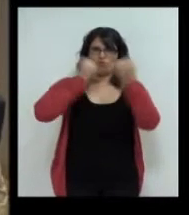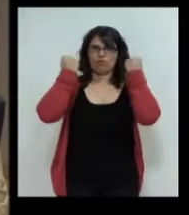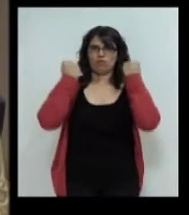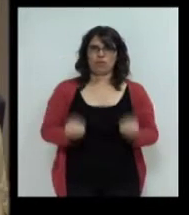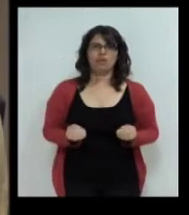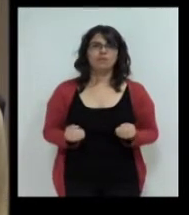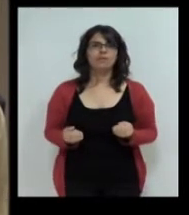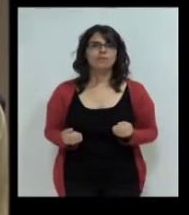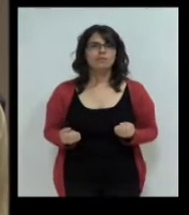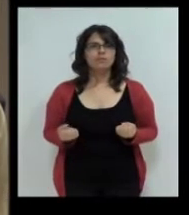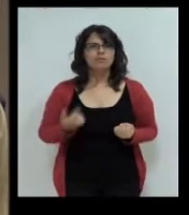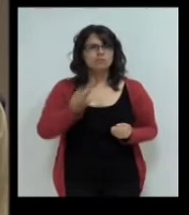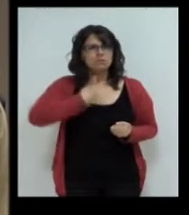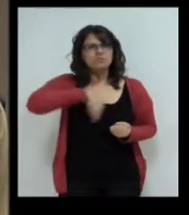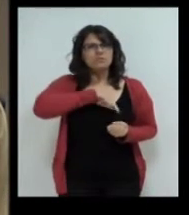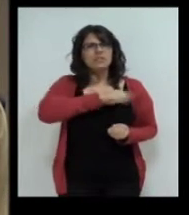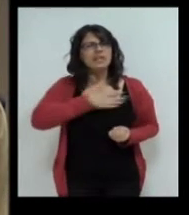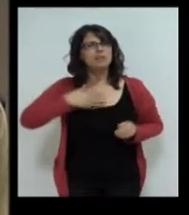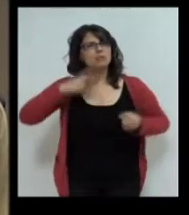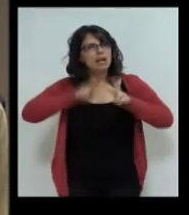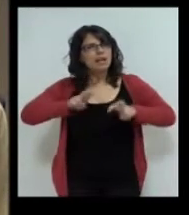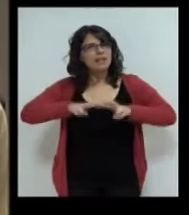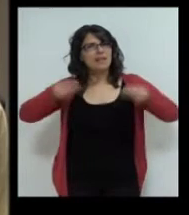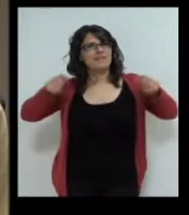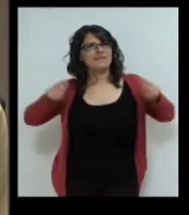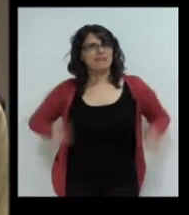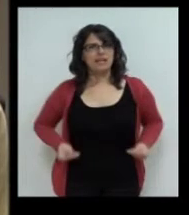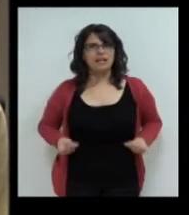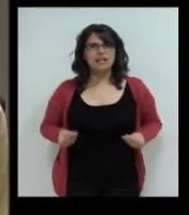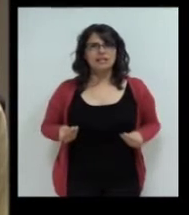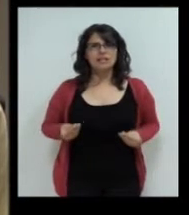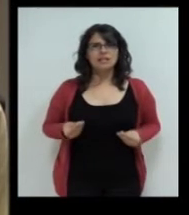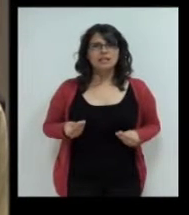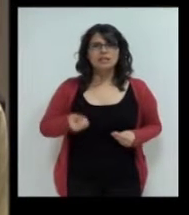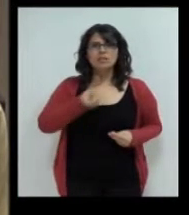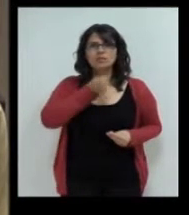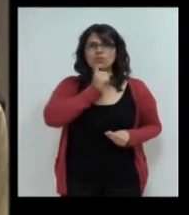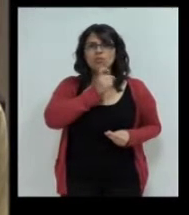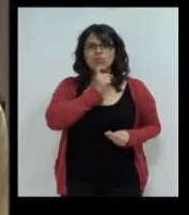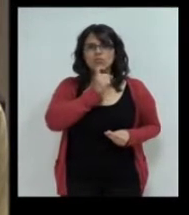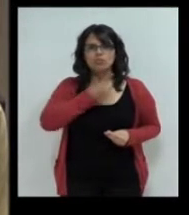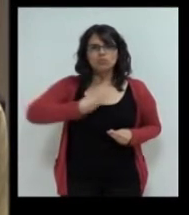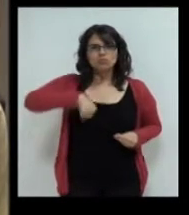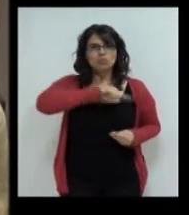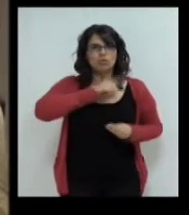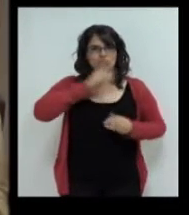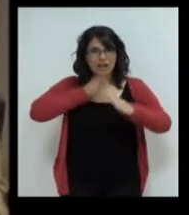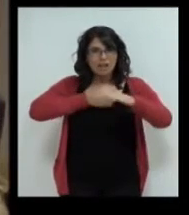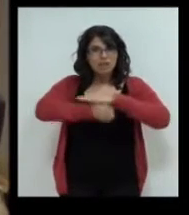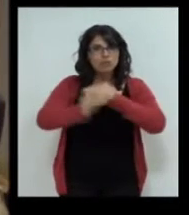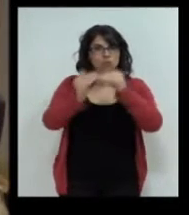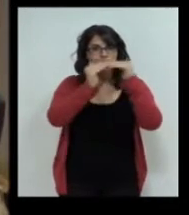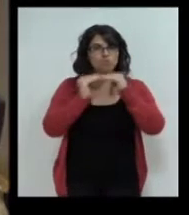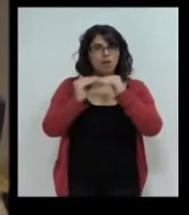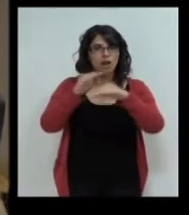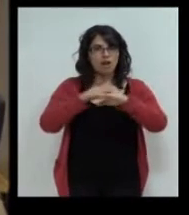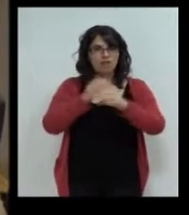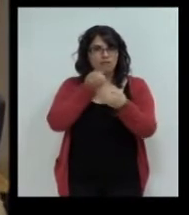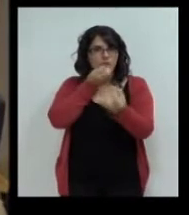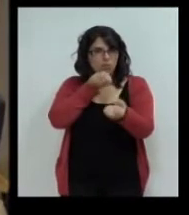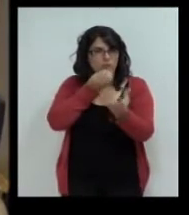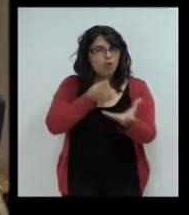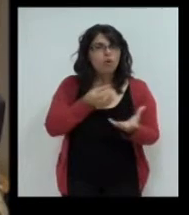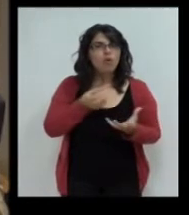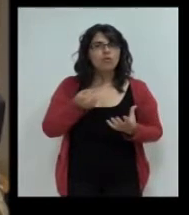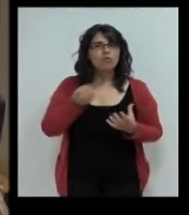poco hasta qué punto todos y todas tenemos acceso de igual manera, ¿no?, a este ámbito y a esta información